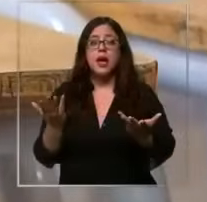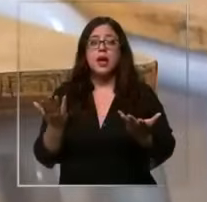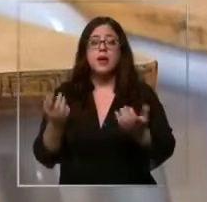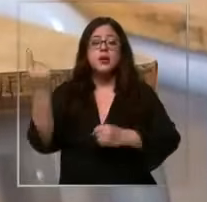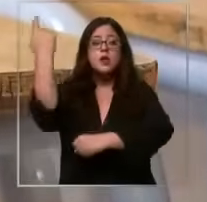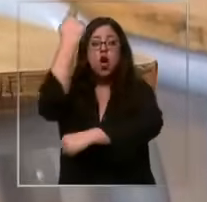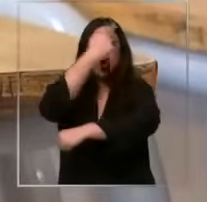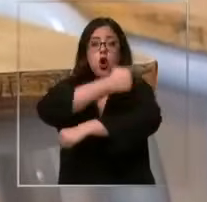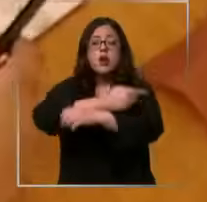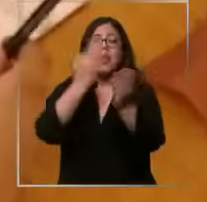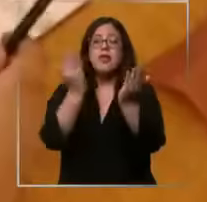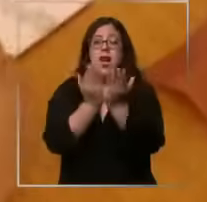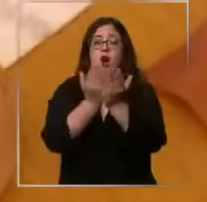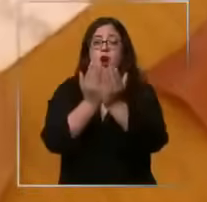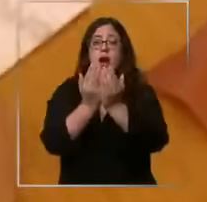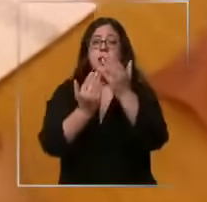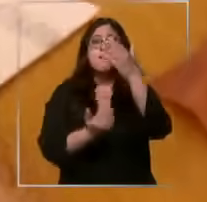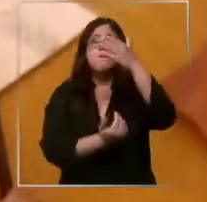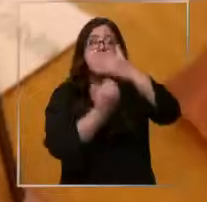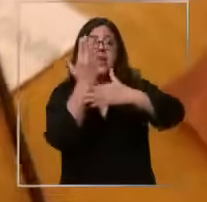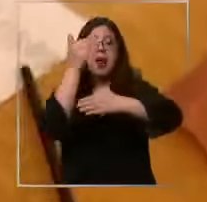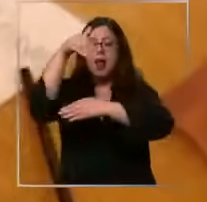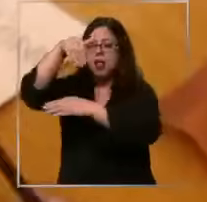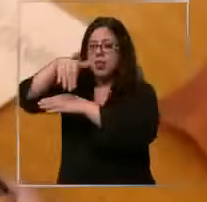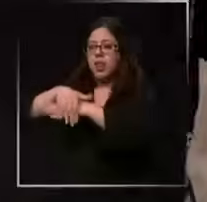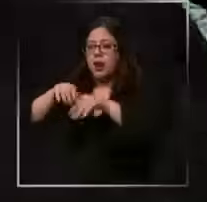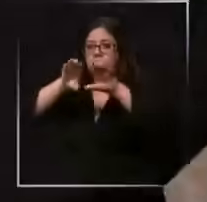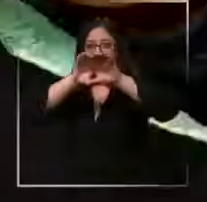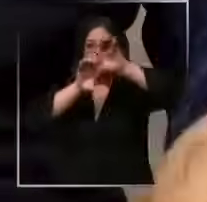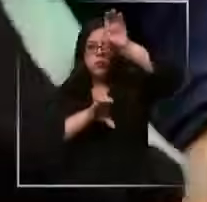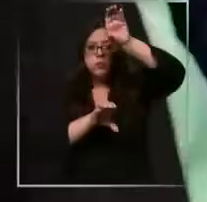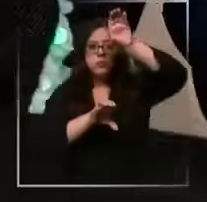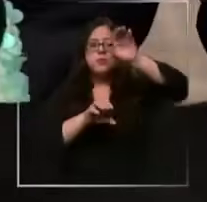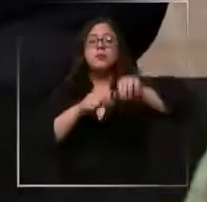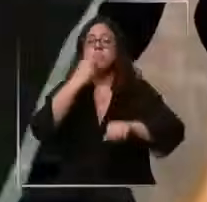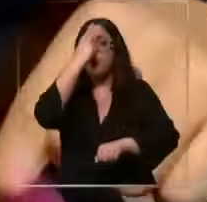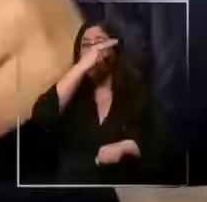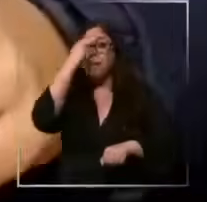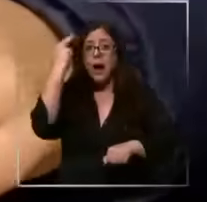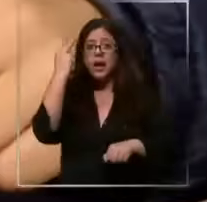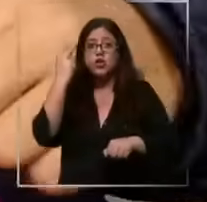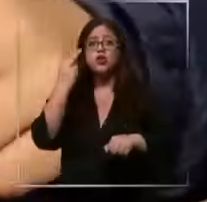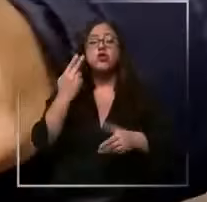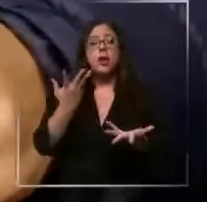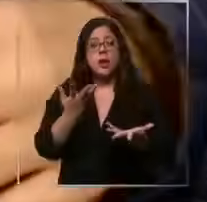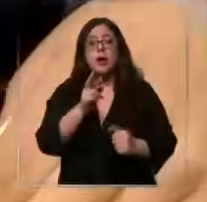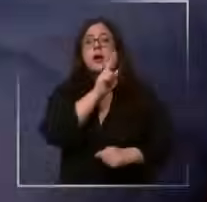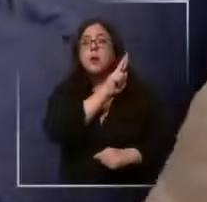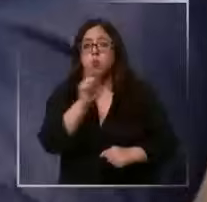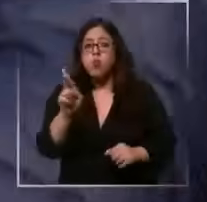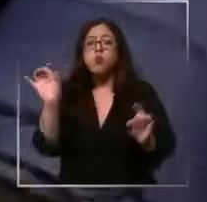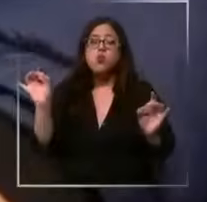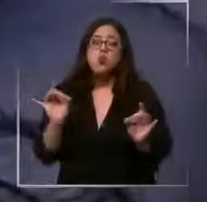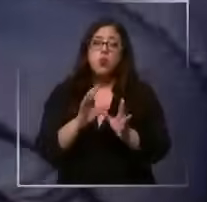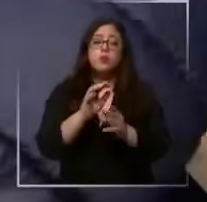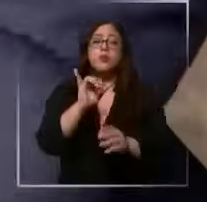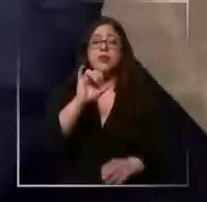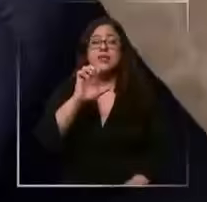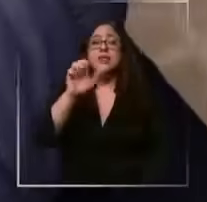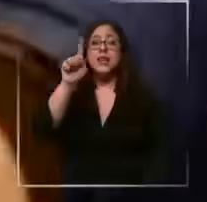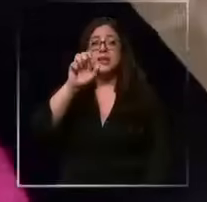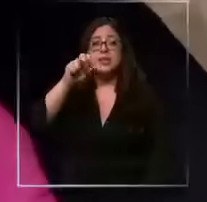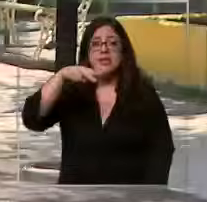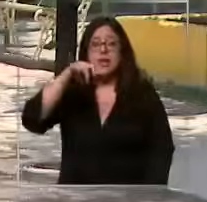jornada escolar para tener más capacidad. Marzo es la fecha para una respuesta, mes que seguramente Yesenia y otros